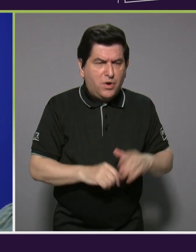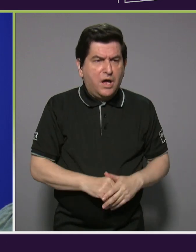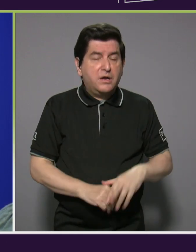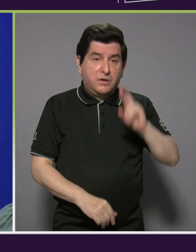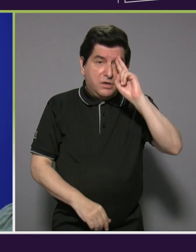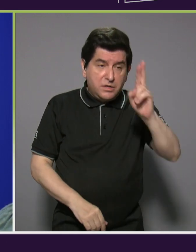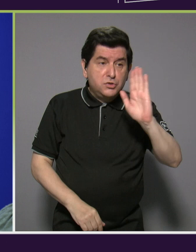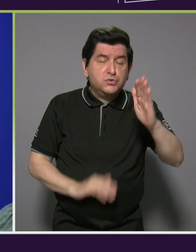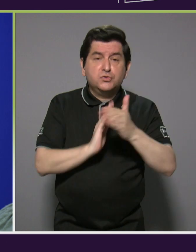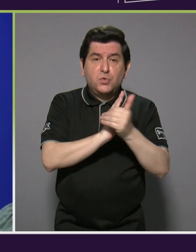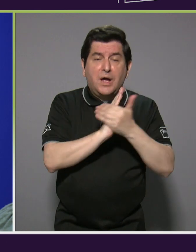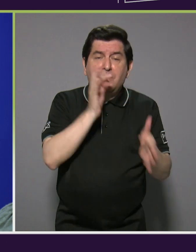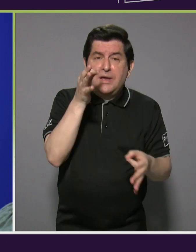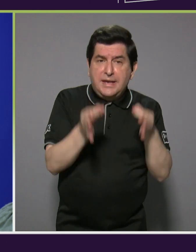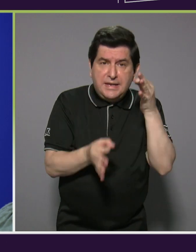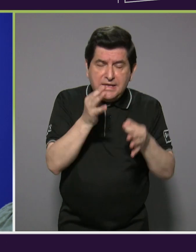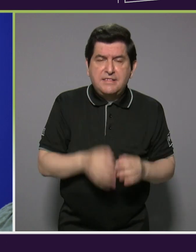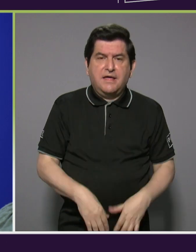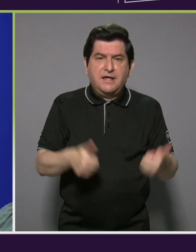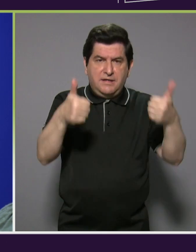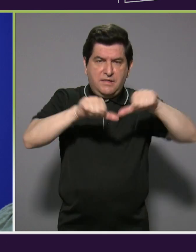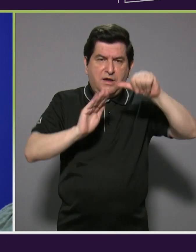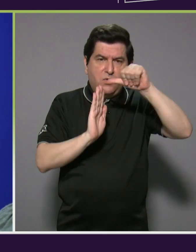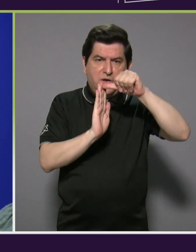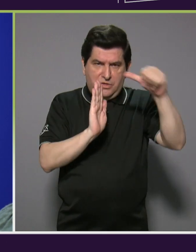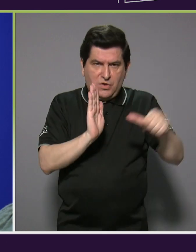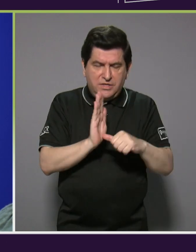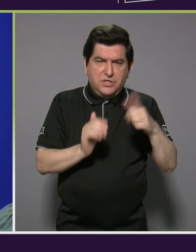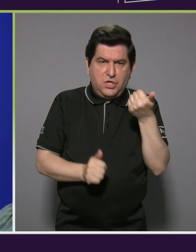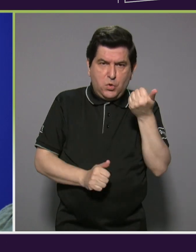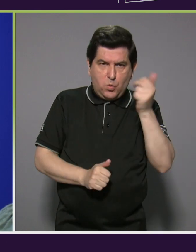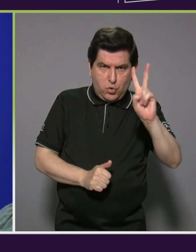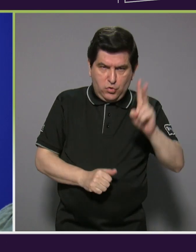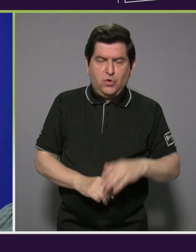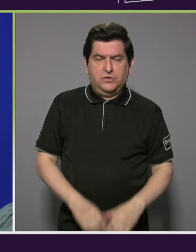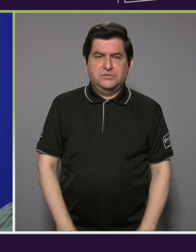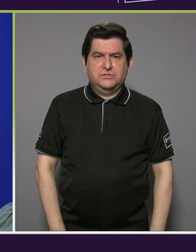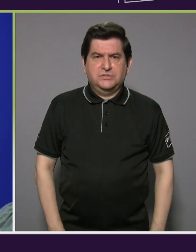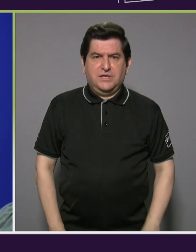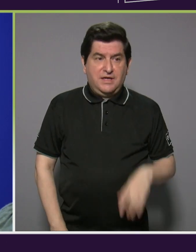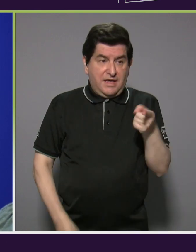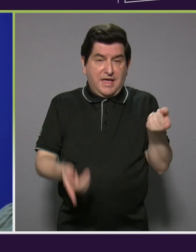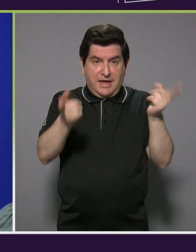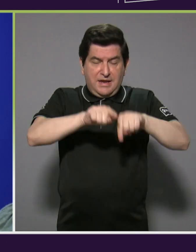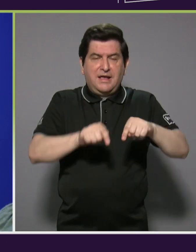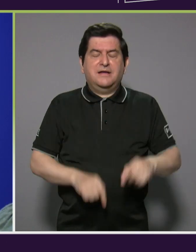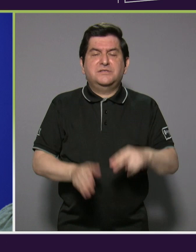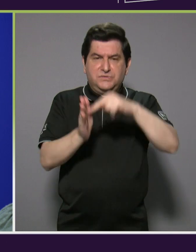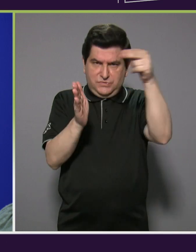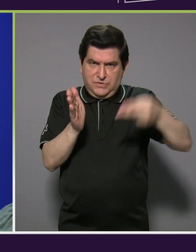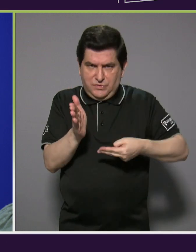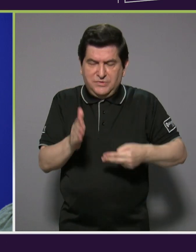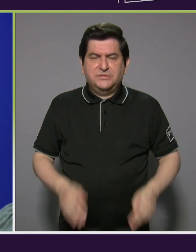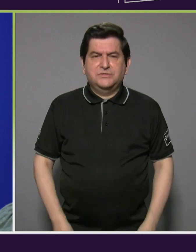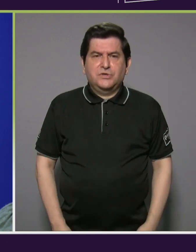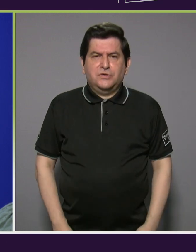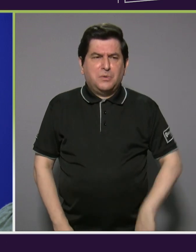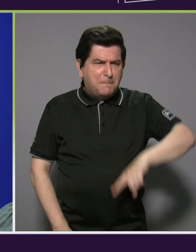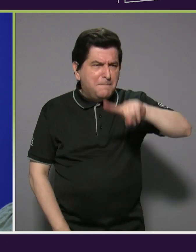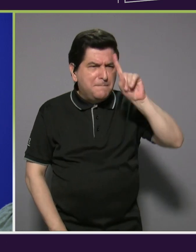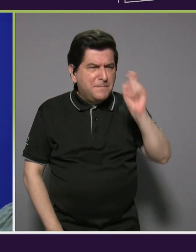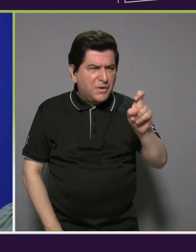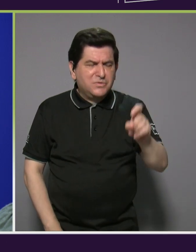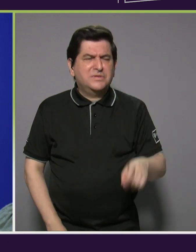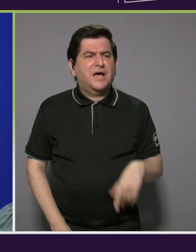respetó la capacidad jurídica conforme al artículo 12 de esta convención, si se les consultó con